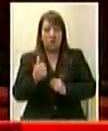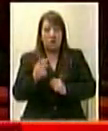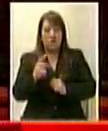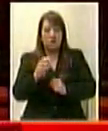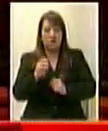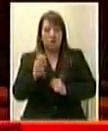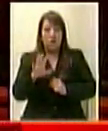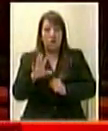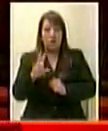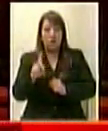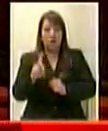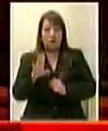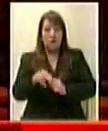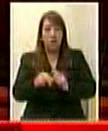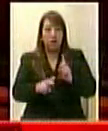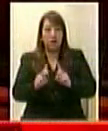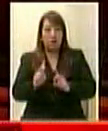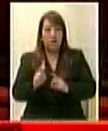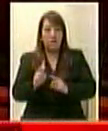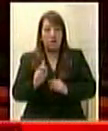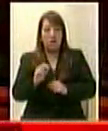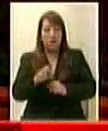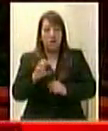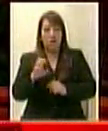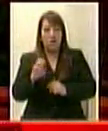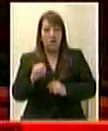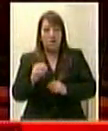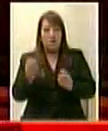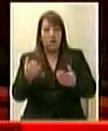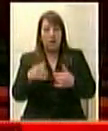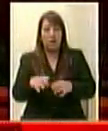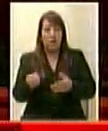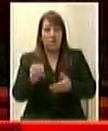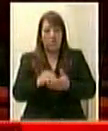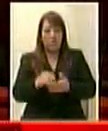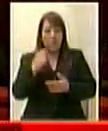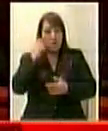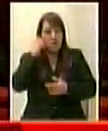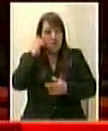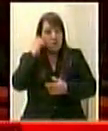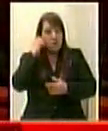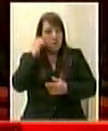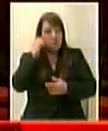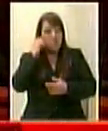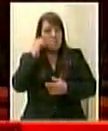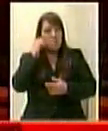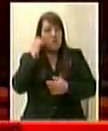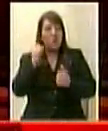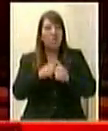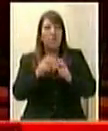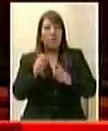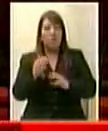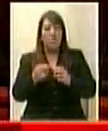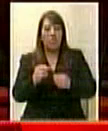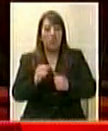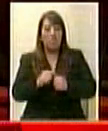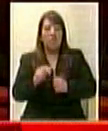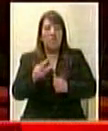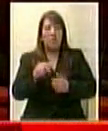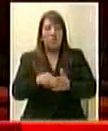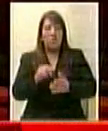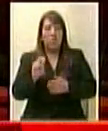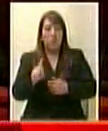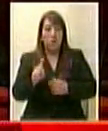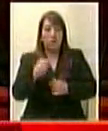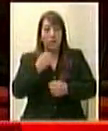la 051-2011, raya PCM, donde establece la reparación económica establecida en el numeral